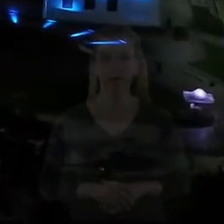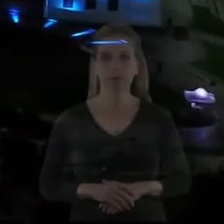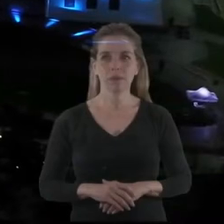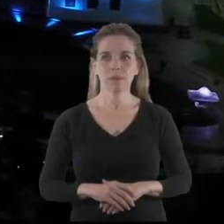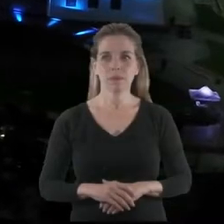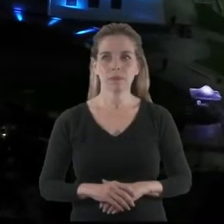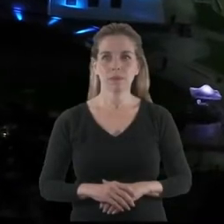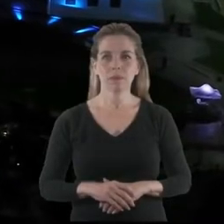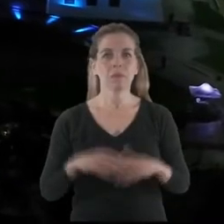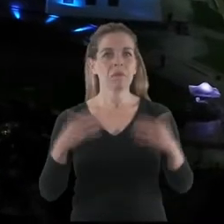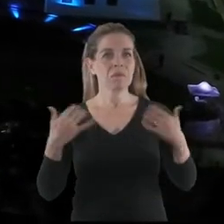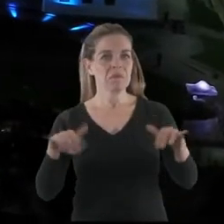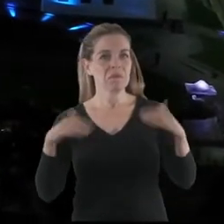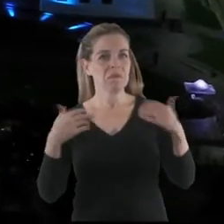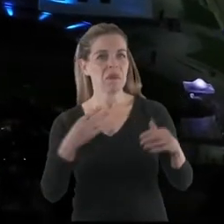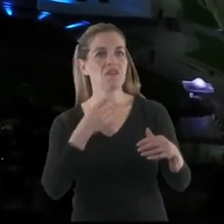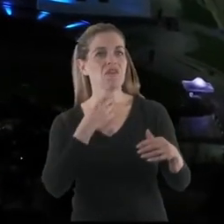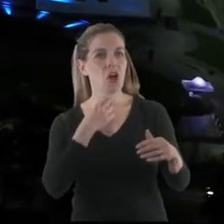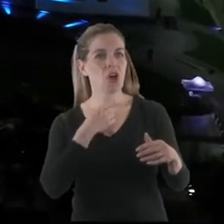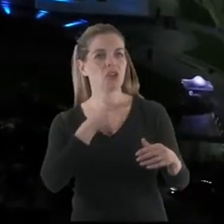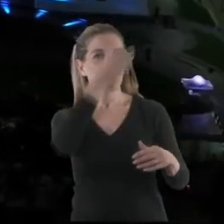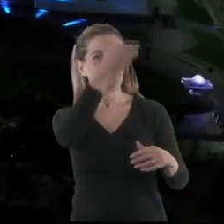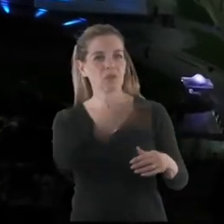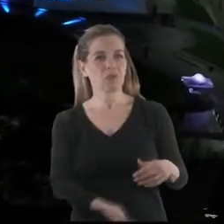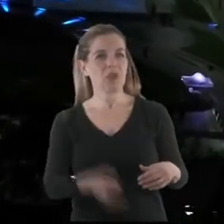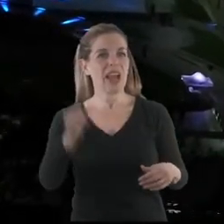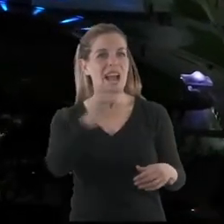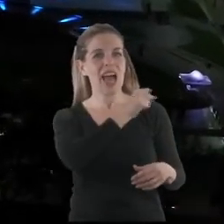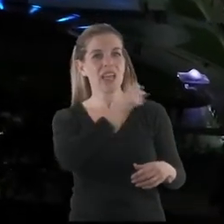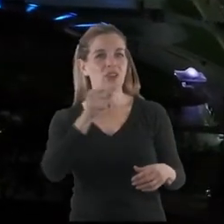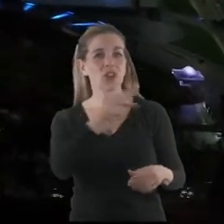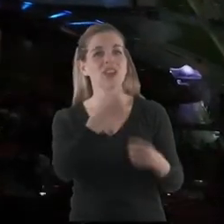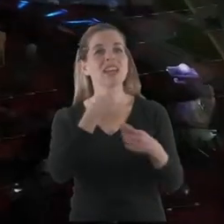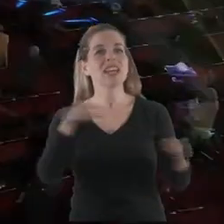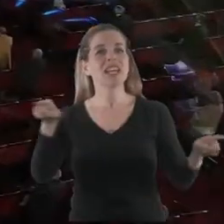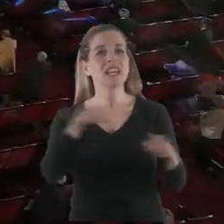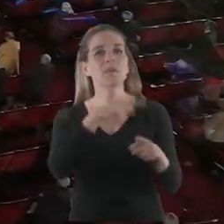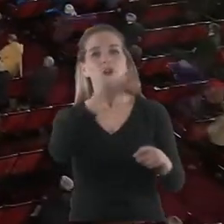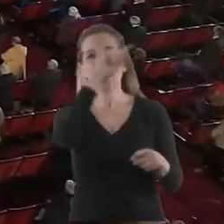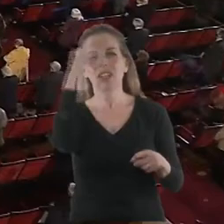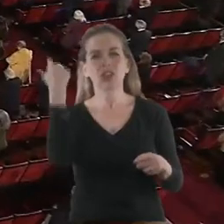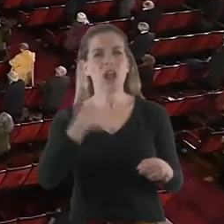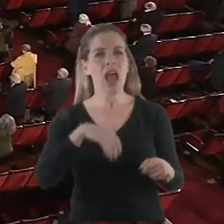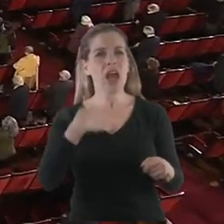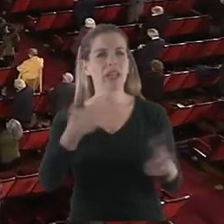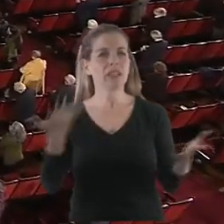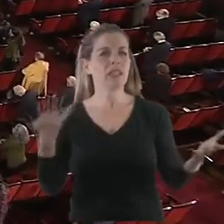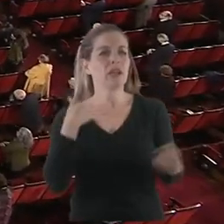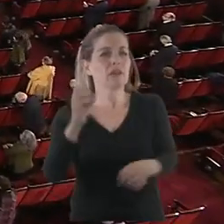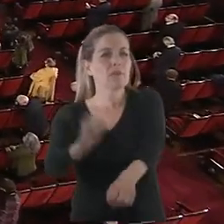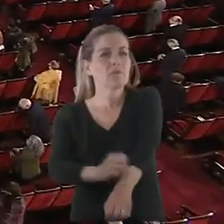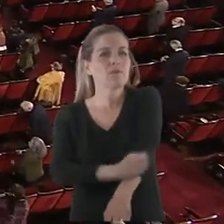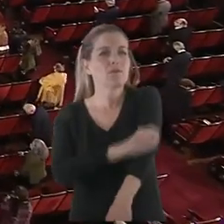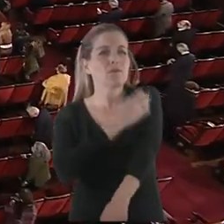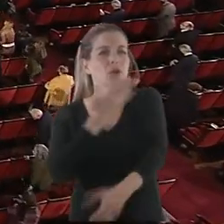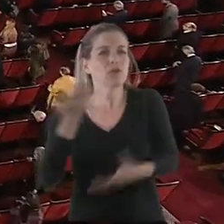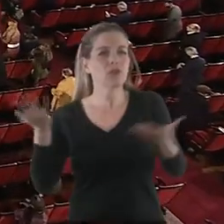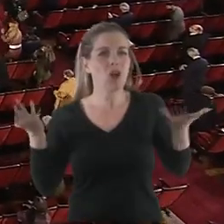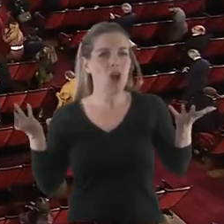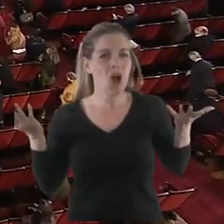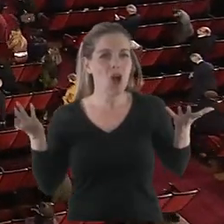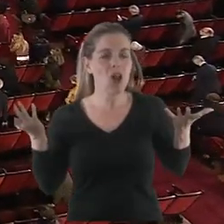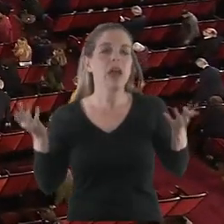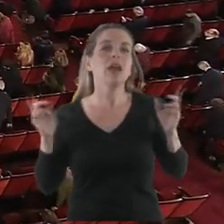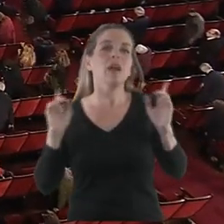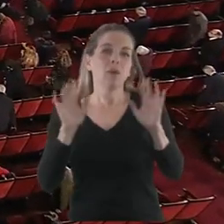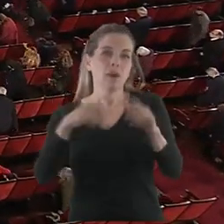Qué lujo y qué versión de nuestro himno nacional. Empezamos excelente, con un momento excelente. Muy emotivo. Mientras tanto, por supuesto, se